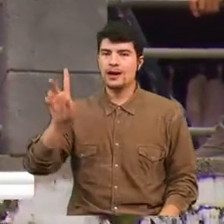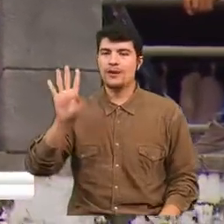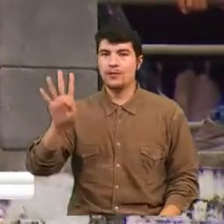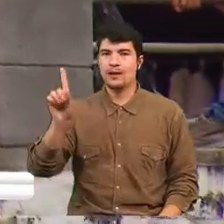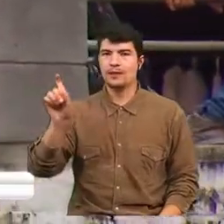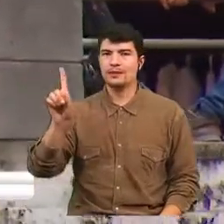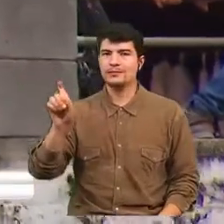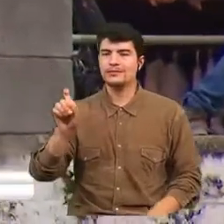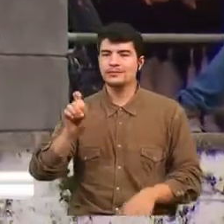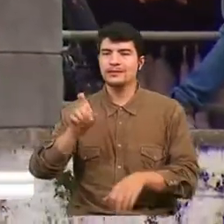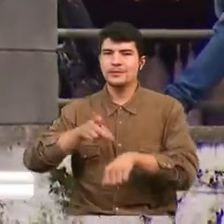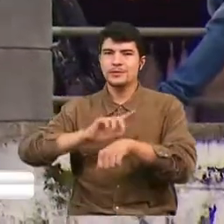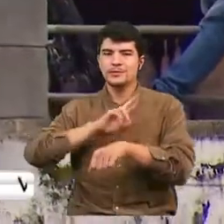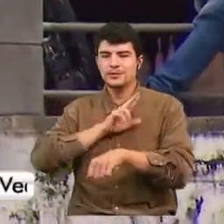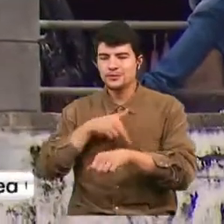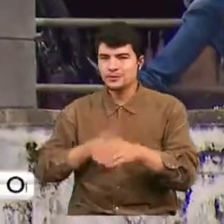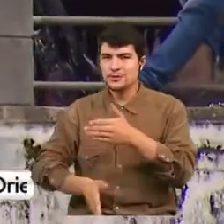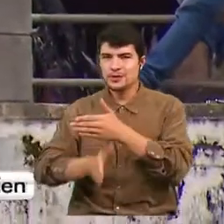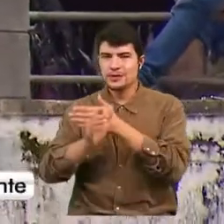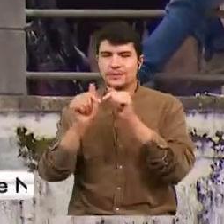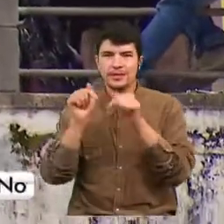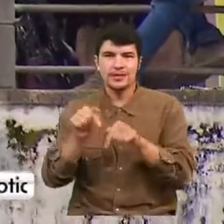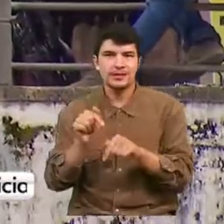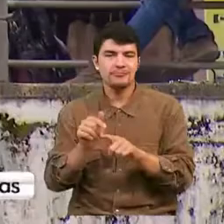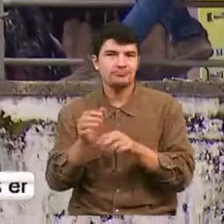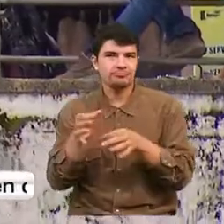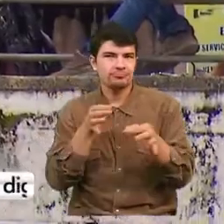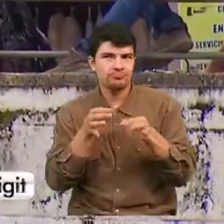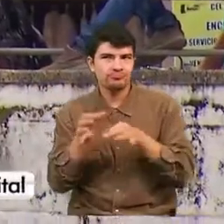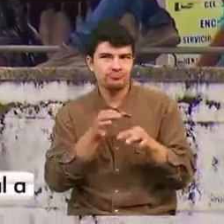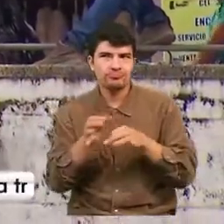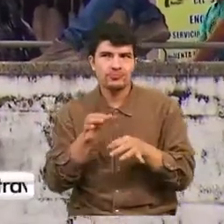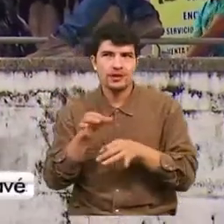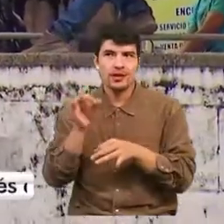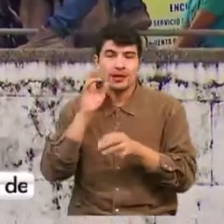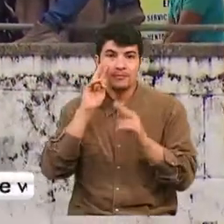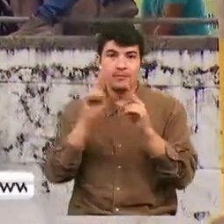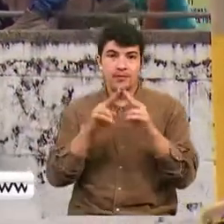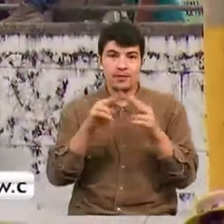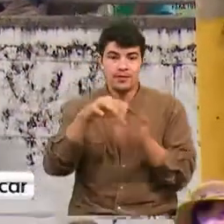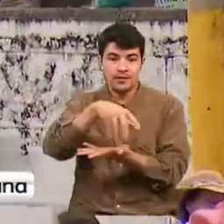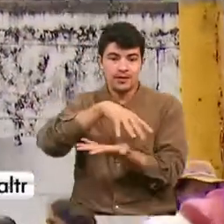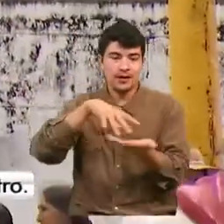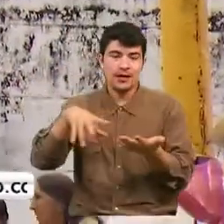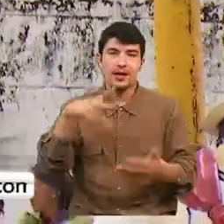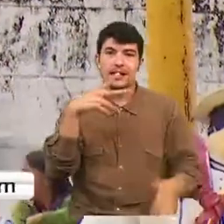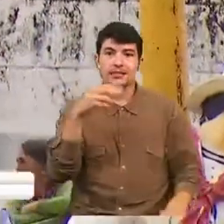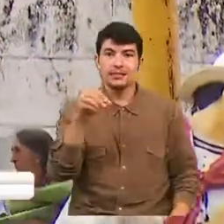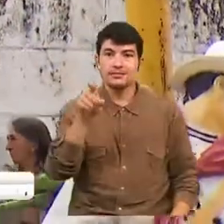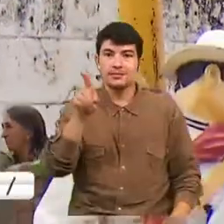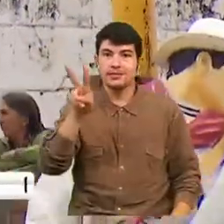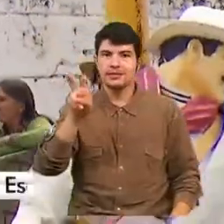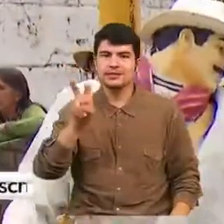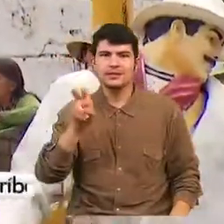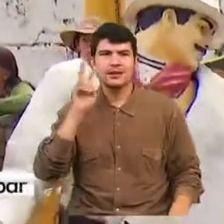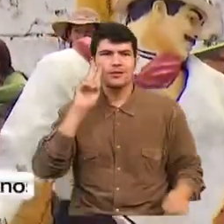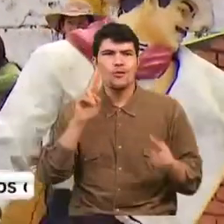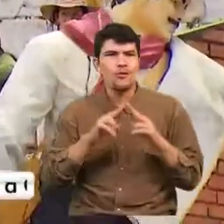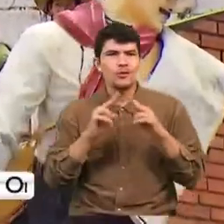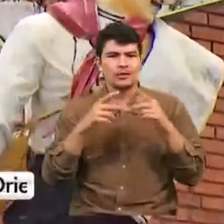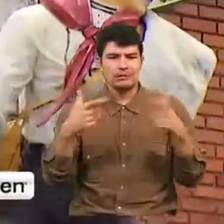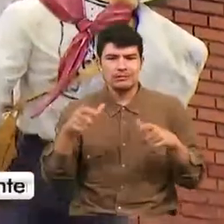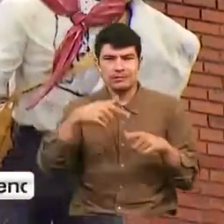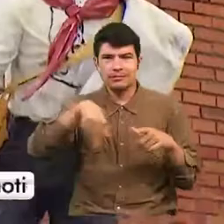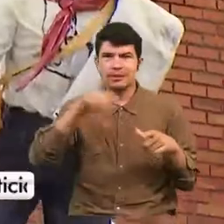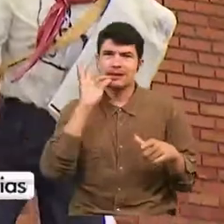esta transmisión especial de Oriente Noticias, Expedición Santander 2017, que nos lleva a conocer estos platillos deliciosos que se llevan a cabo